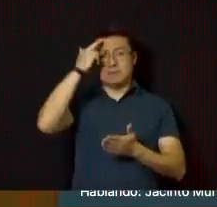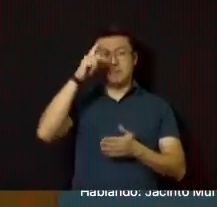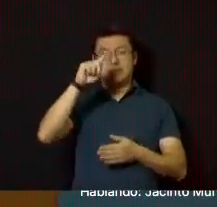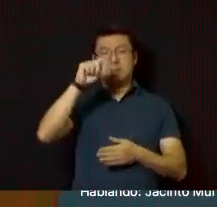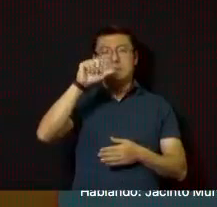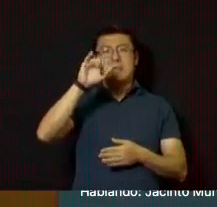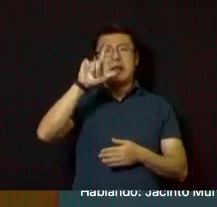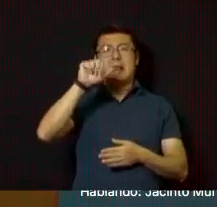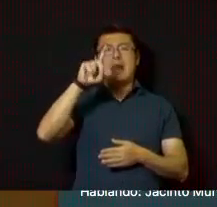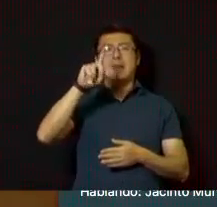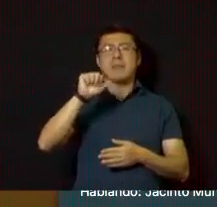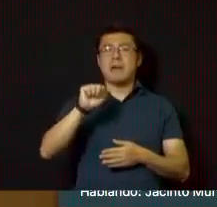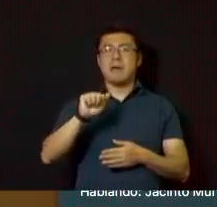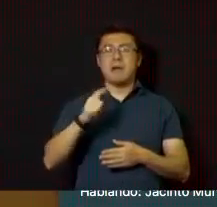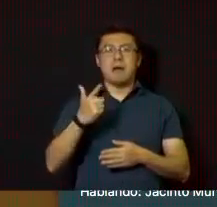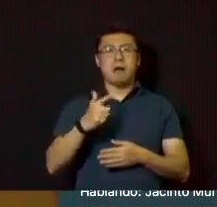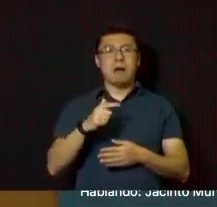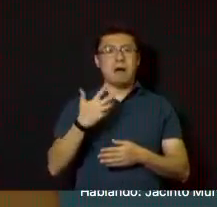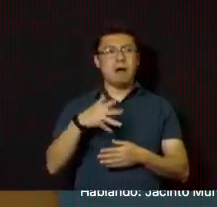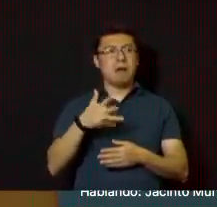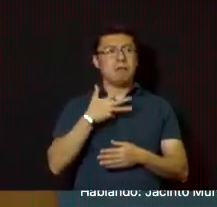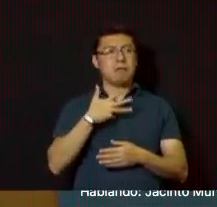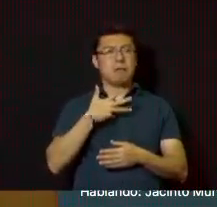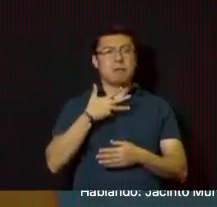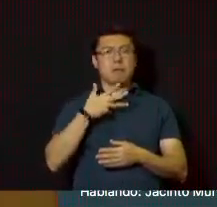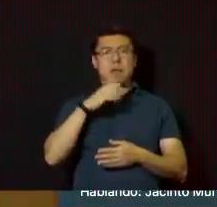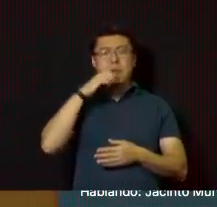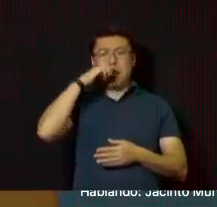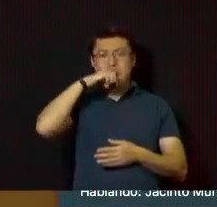hubo un show de elefantes y me acuerdo el que dijo,